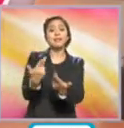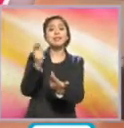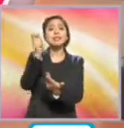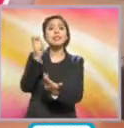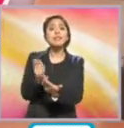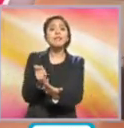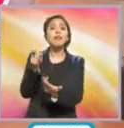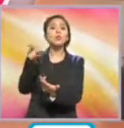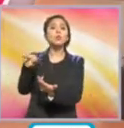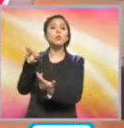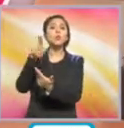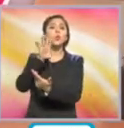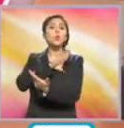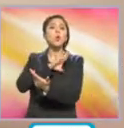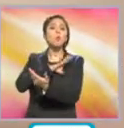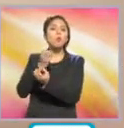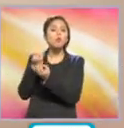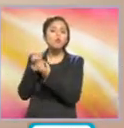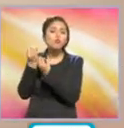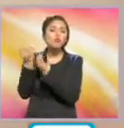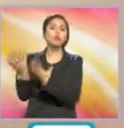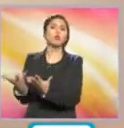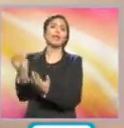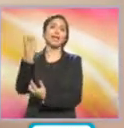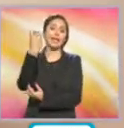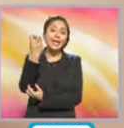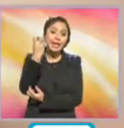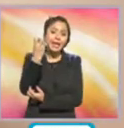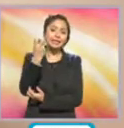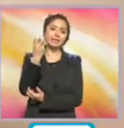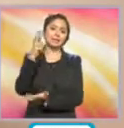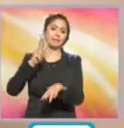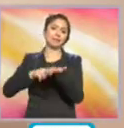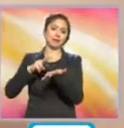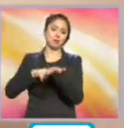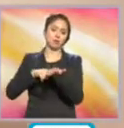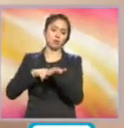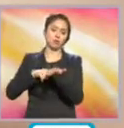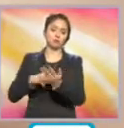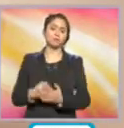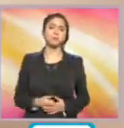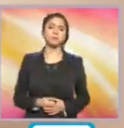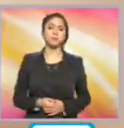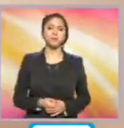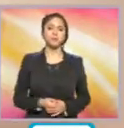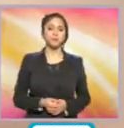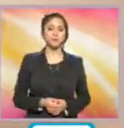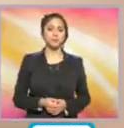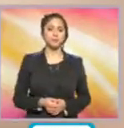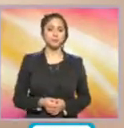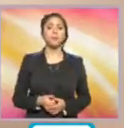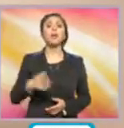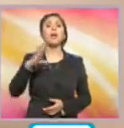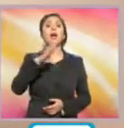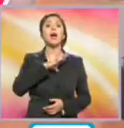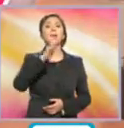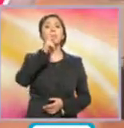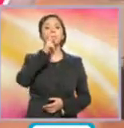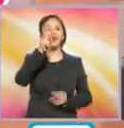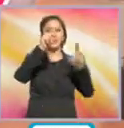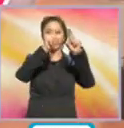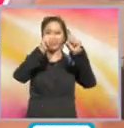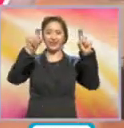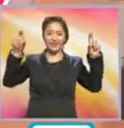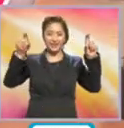benefactor. Ese es lo que está realmente ofreciendo, ¿no? De hecho, hay una frase ahí que dice, el regalo no es lo que